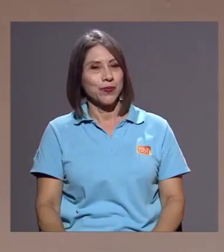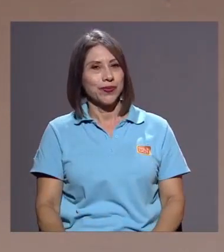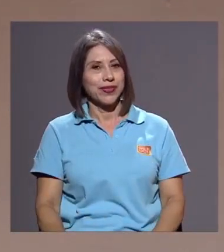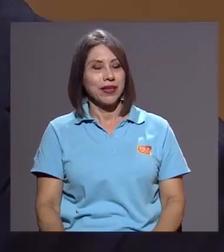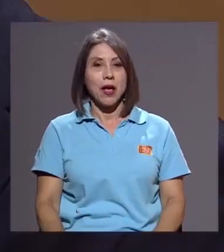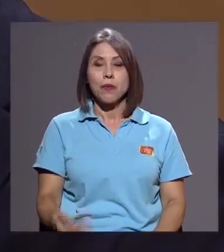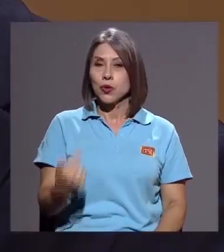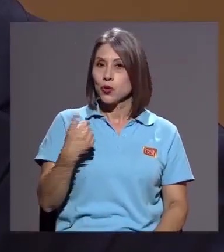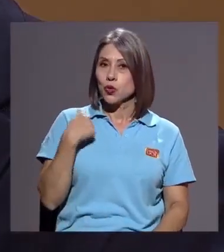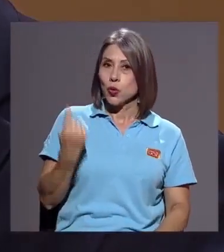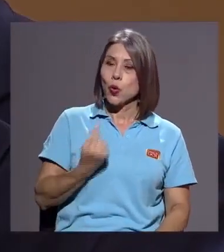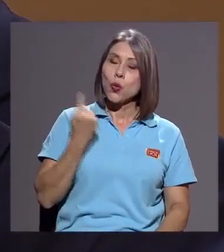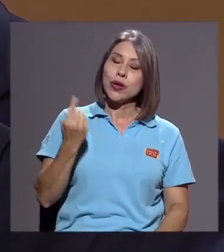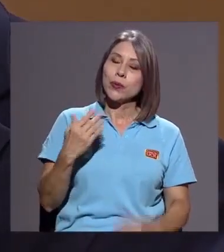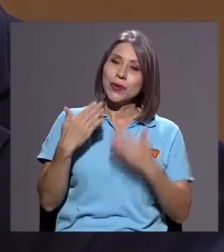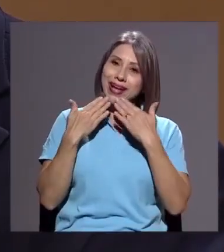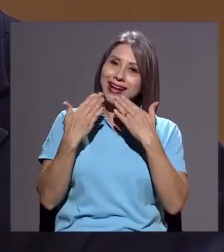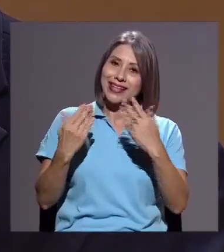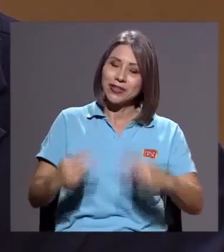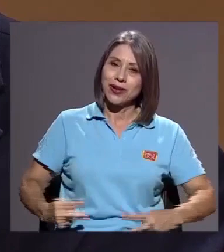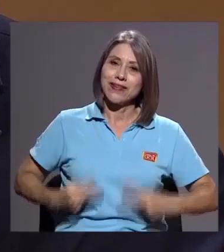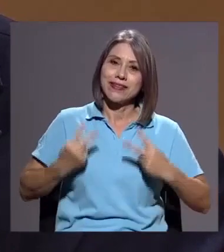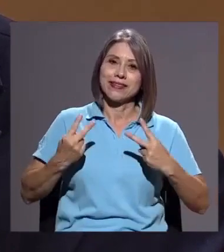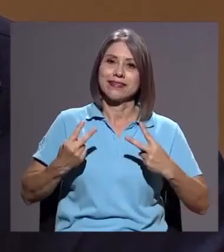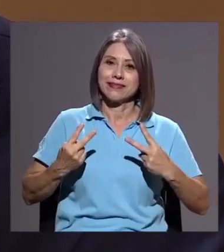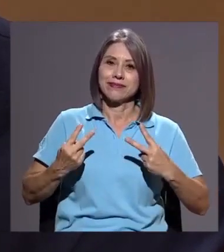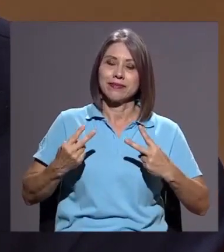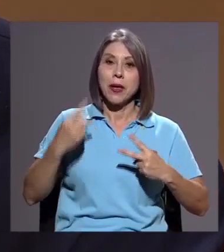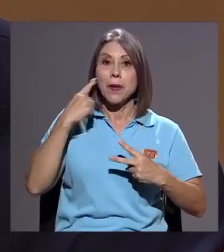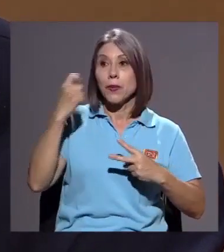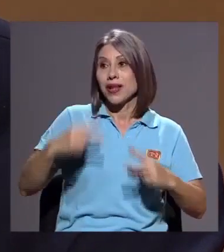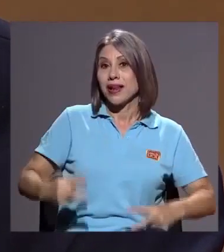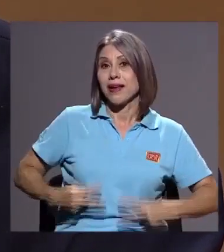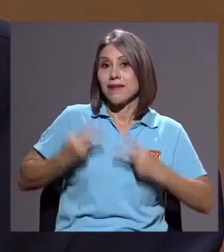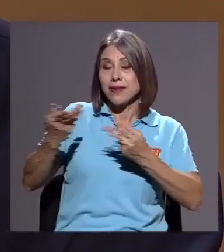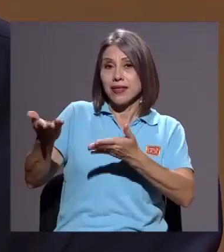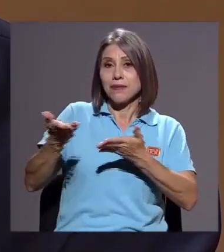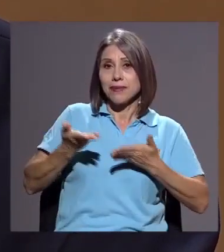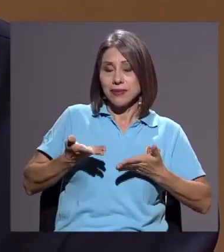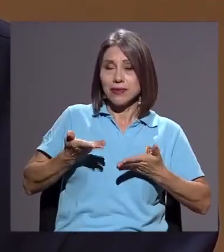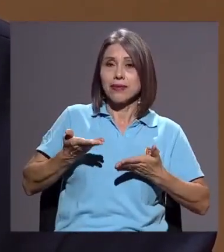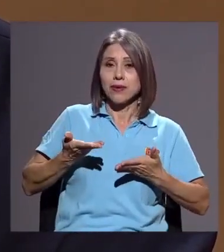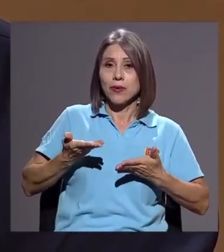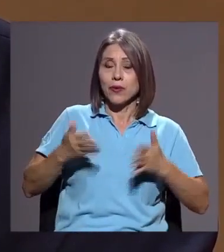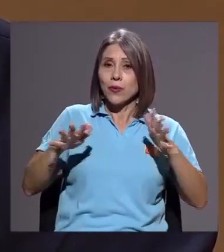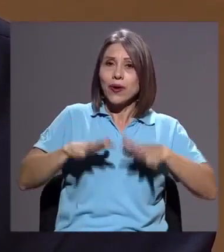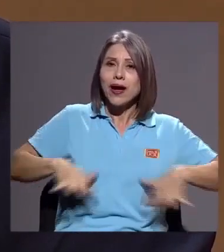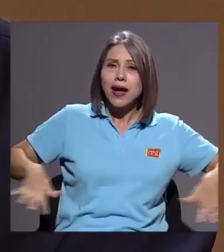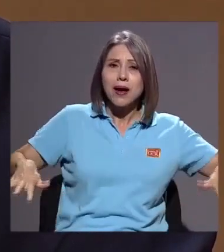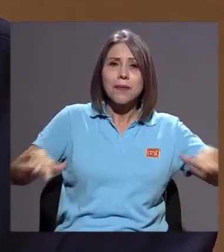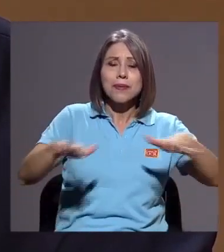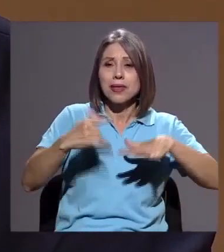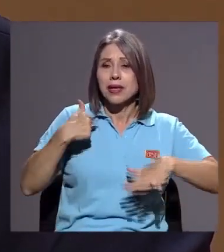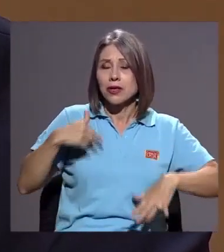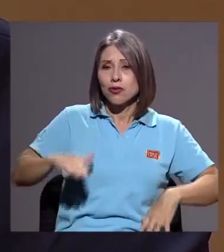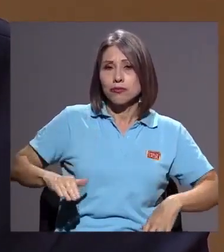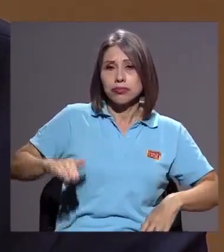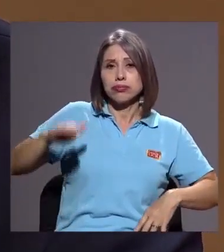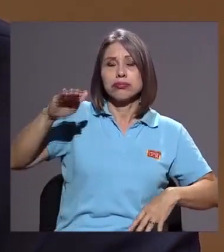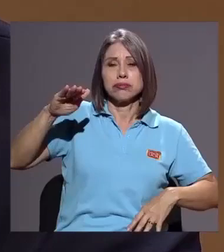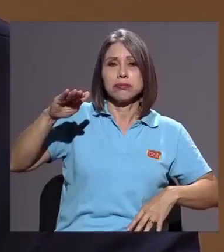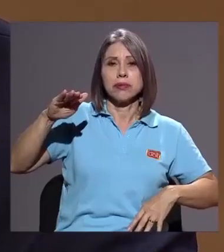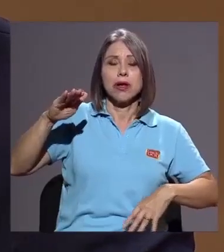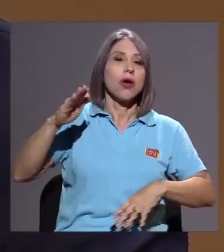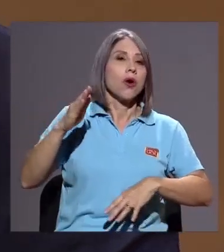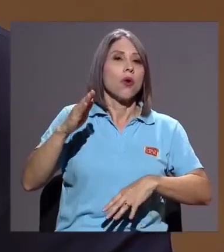No, yo lo único que estoy muy agradecido a la vida, porque la vida me dio un ambiente en el cual crecer, un ambiente